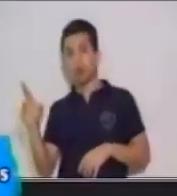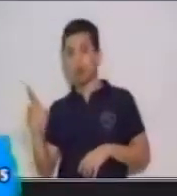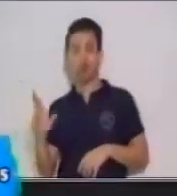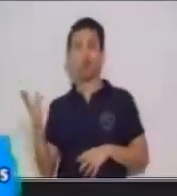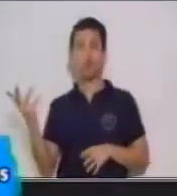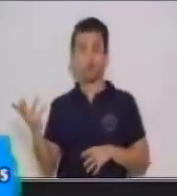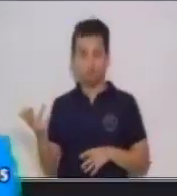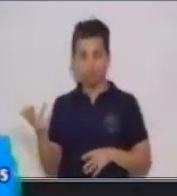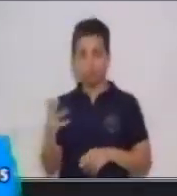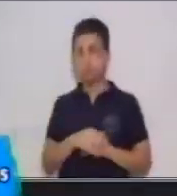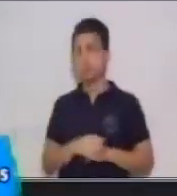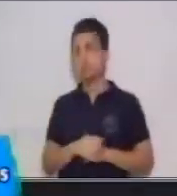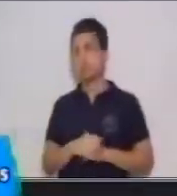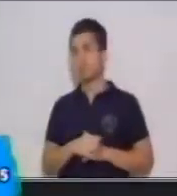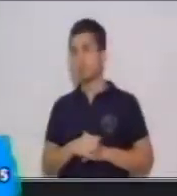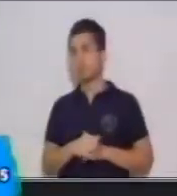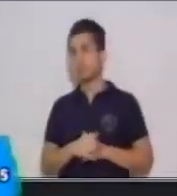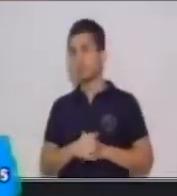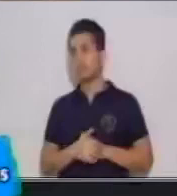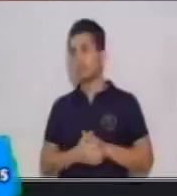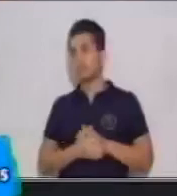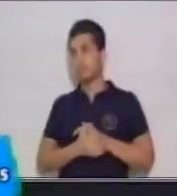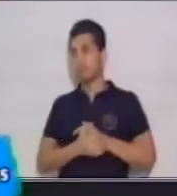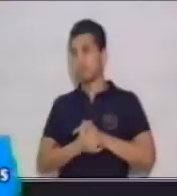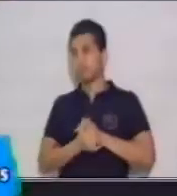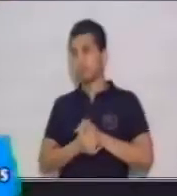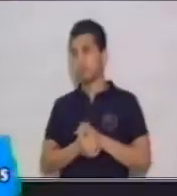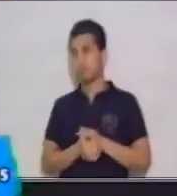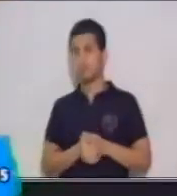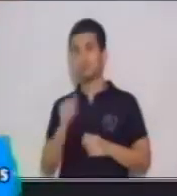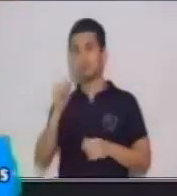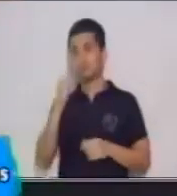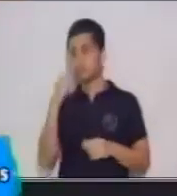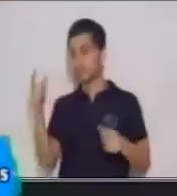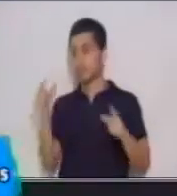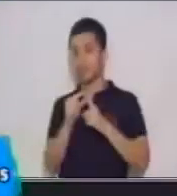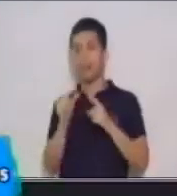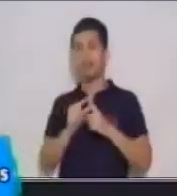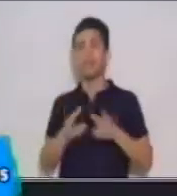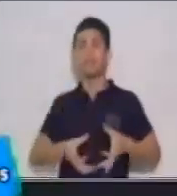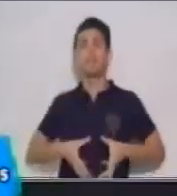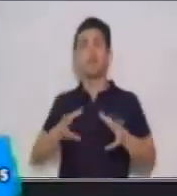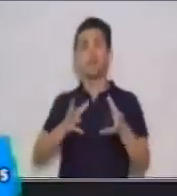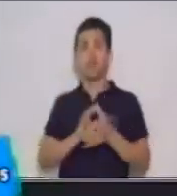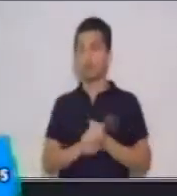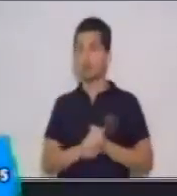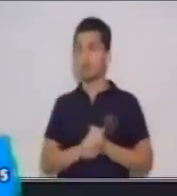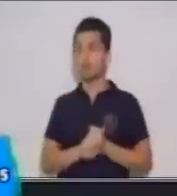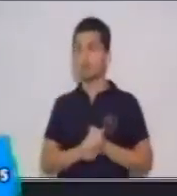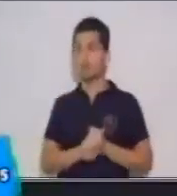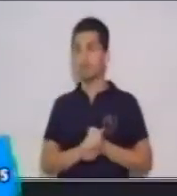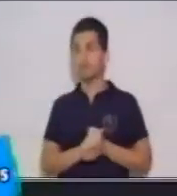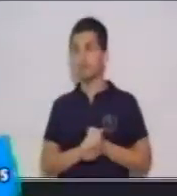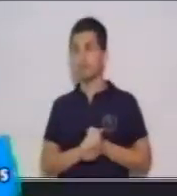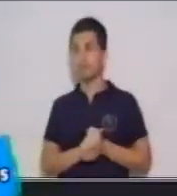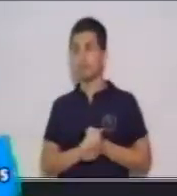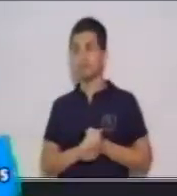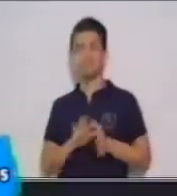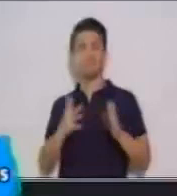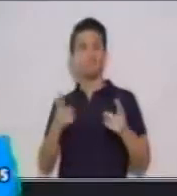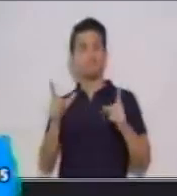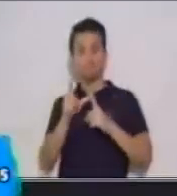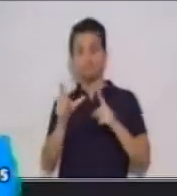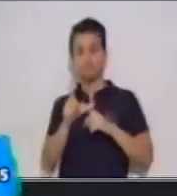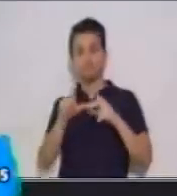Tambor. Muy bien. Ahora veamos la palabra pelota. ¿Con qué letra